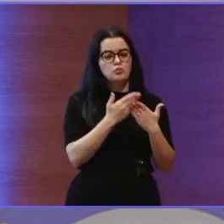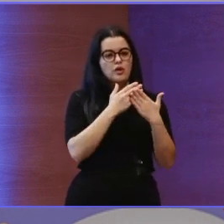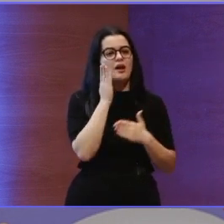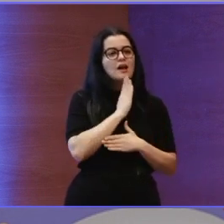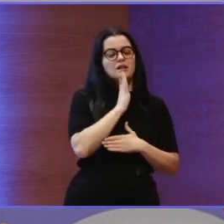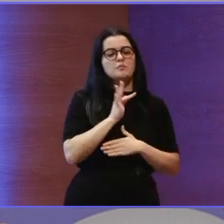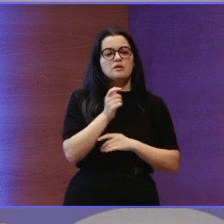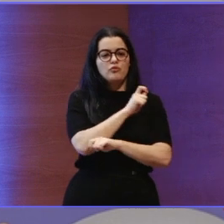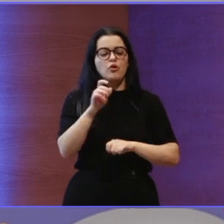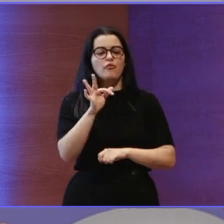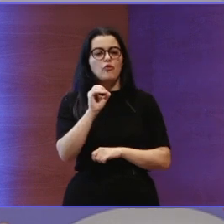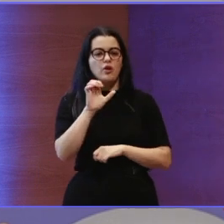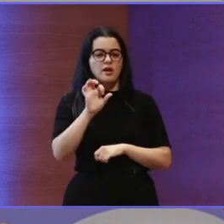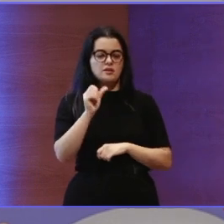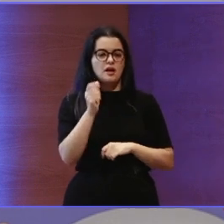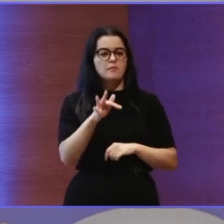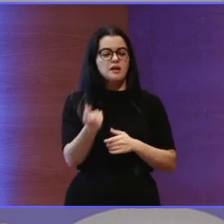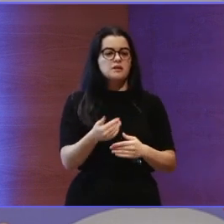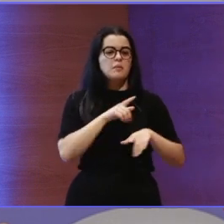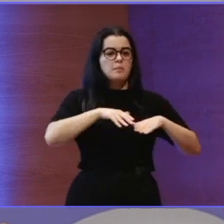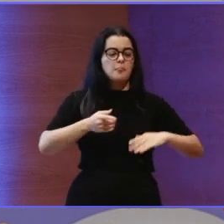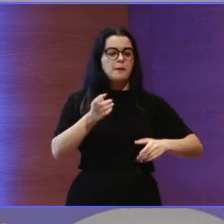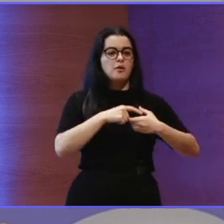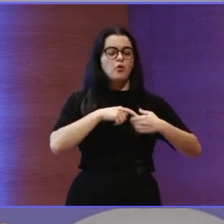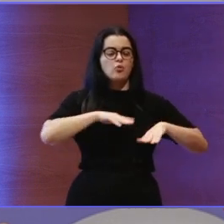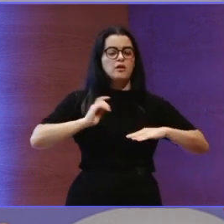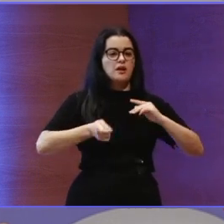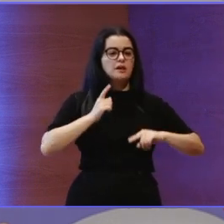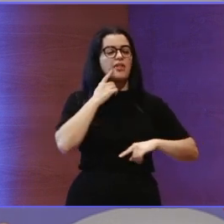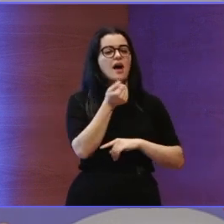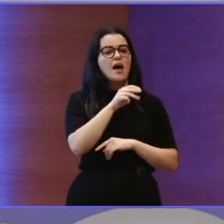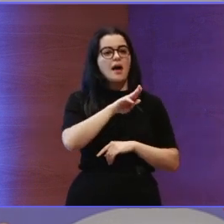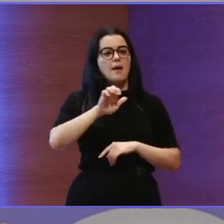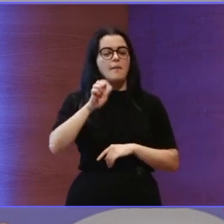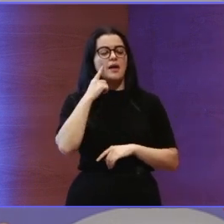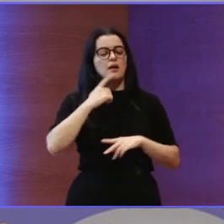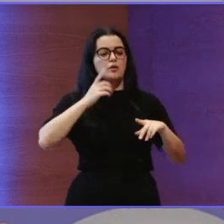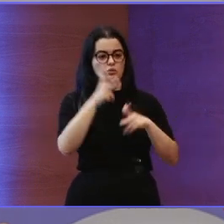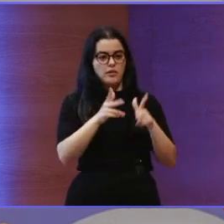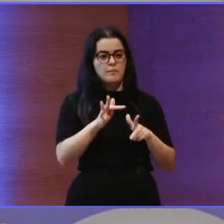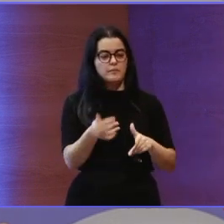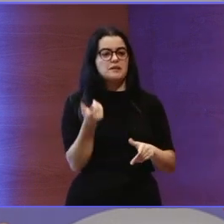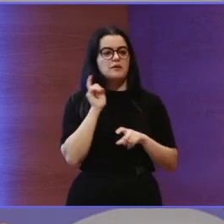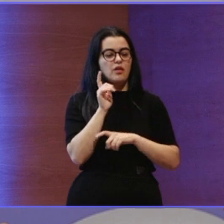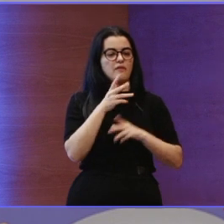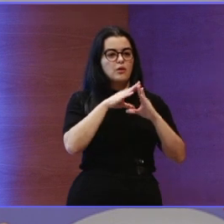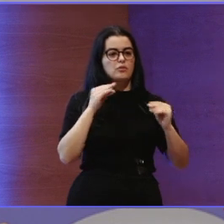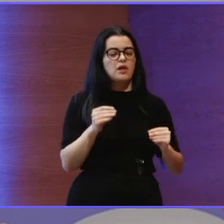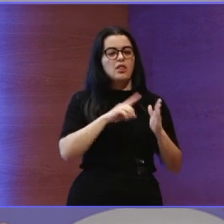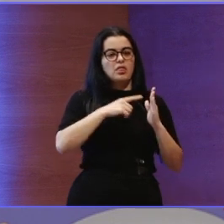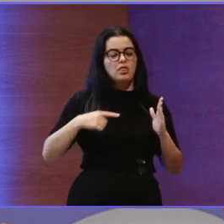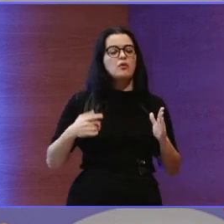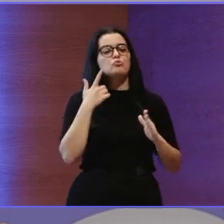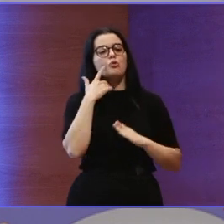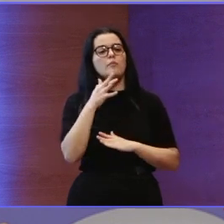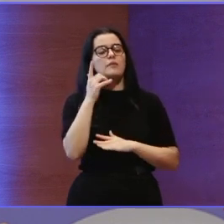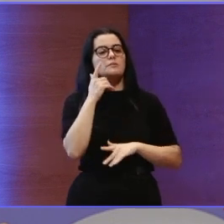fundación fuesa también es miembro de la junta directiva de apn euscadi es profesora de la facultad de ciencias sociales y humanas de la Universidad de deusto en materia